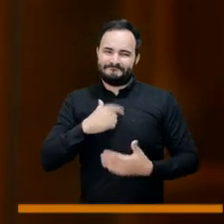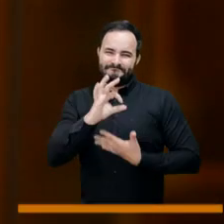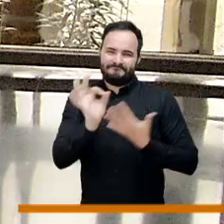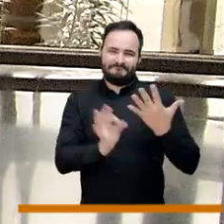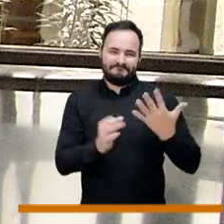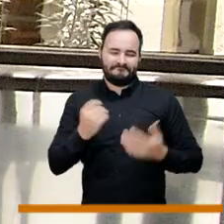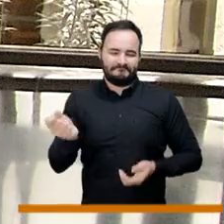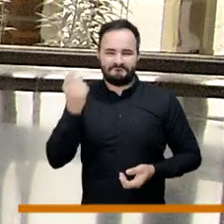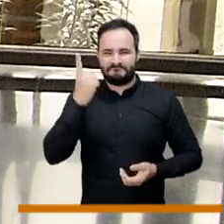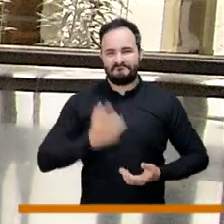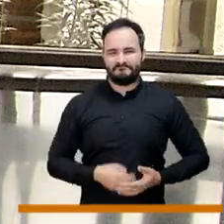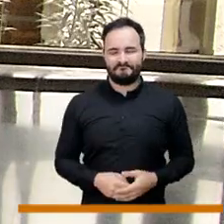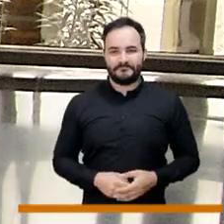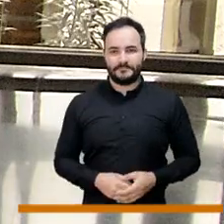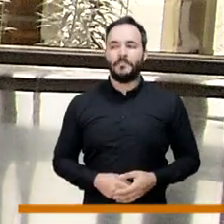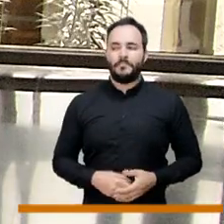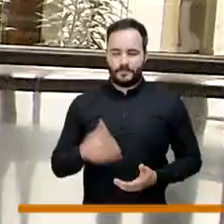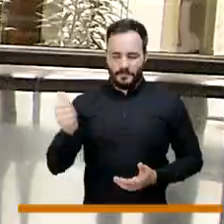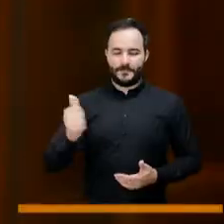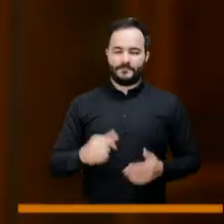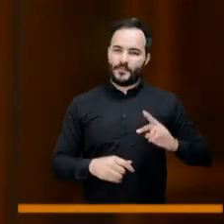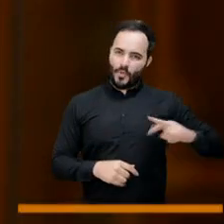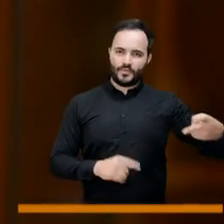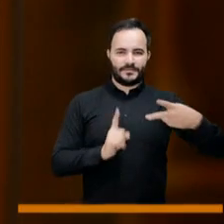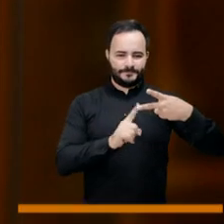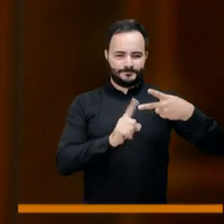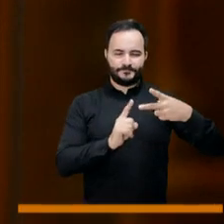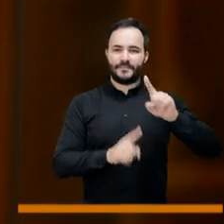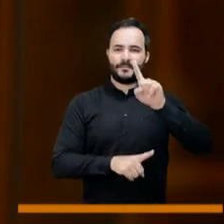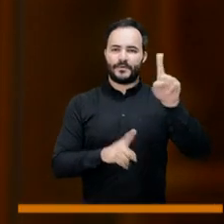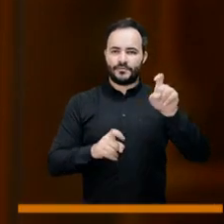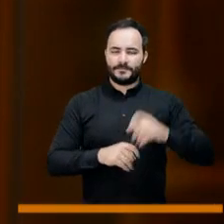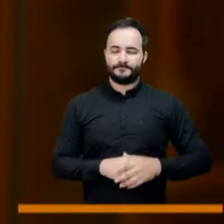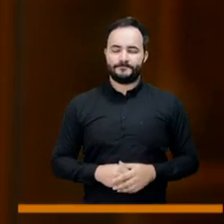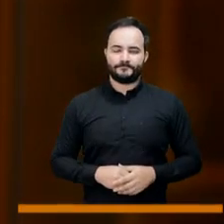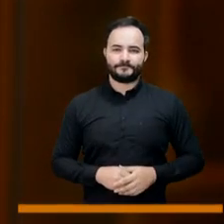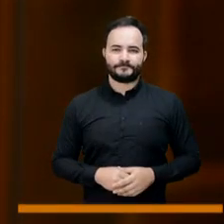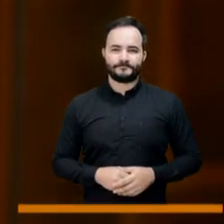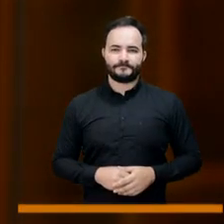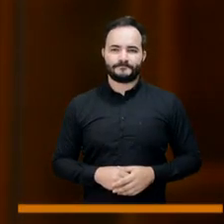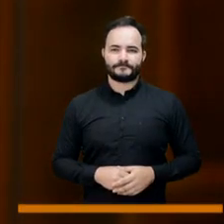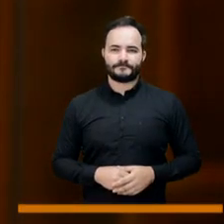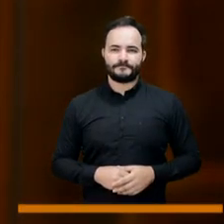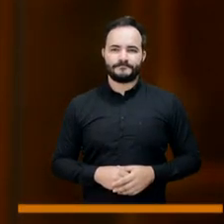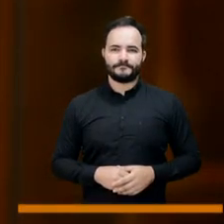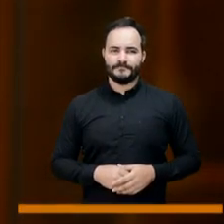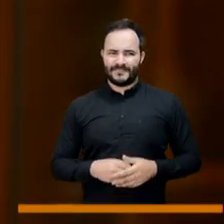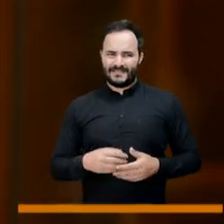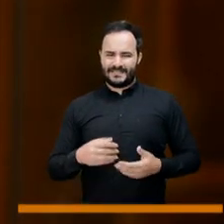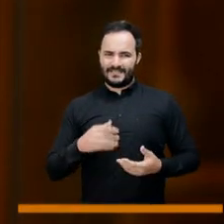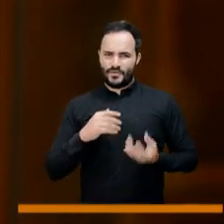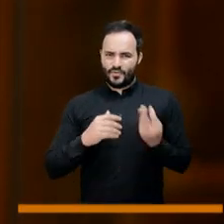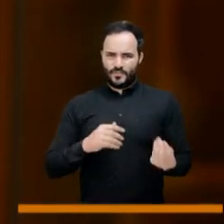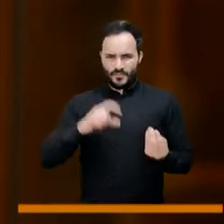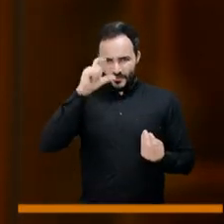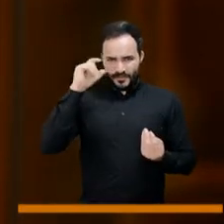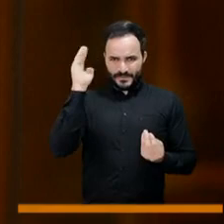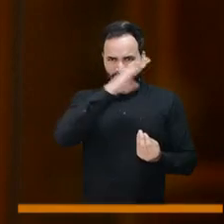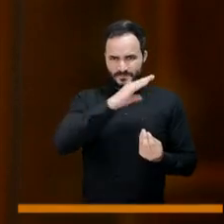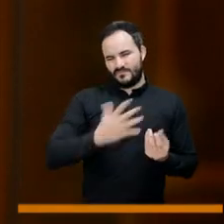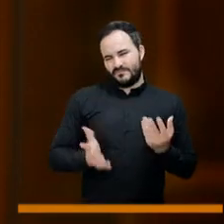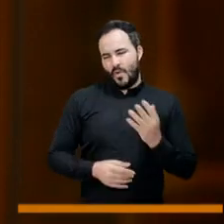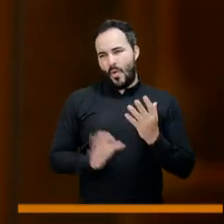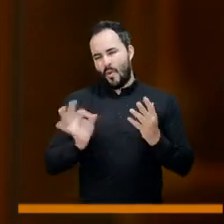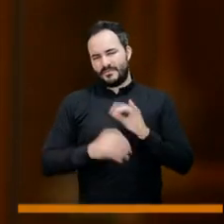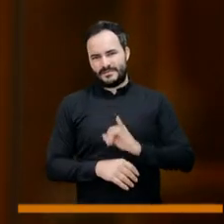Muy bien, vámonos con otra. Nos pregunta Pandora, ¿qué tanto ha logrado permear el petrismo o la izquierda